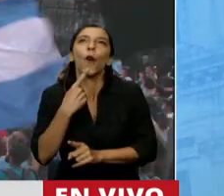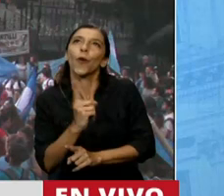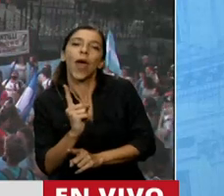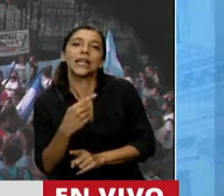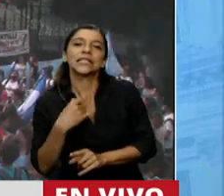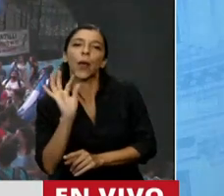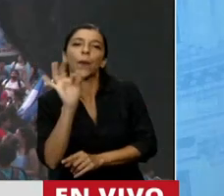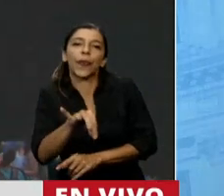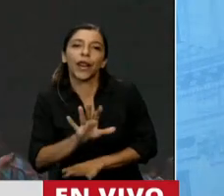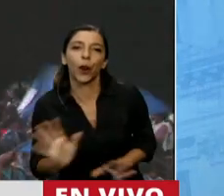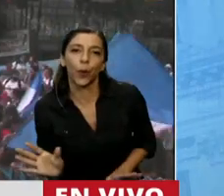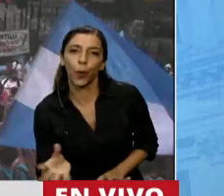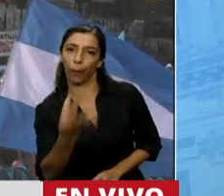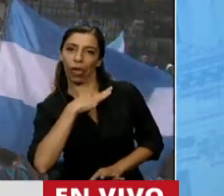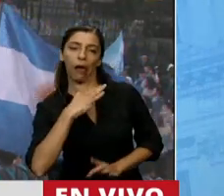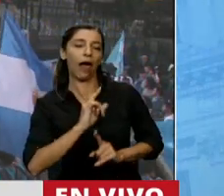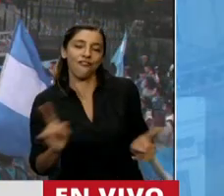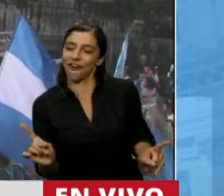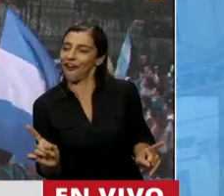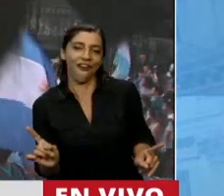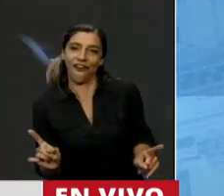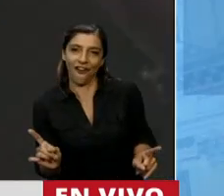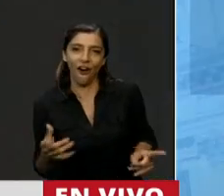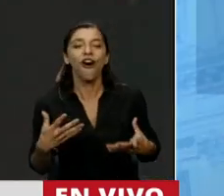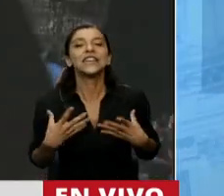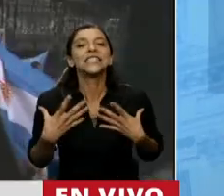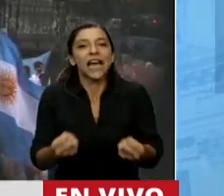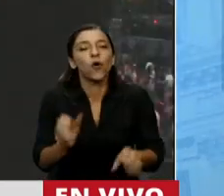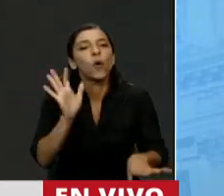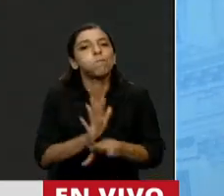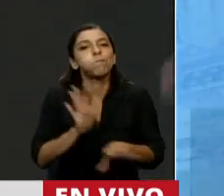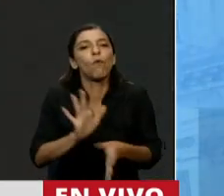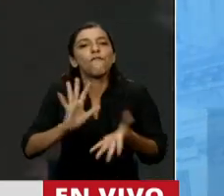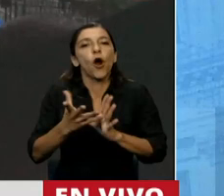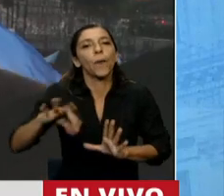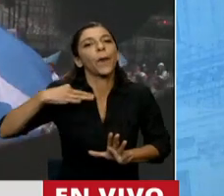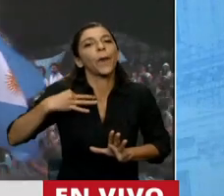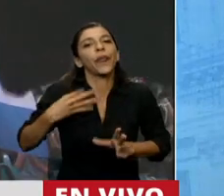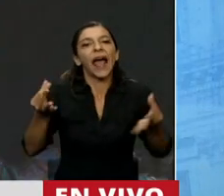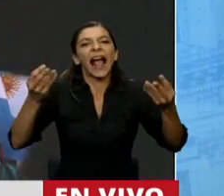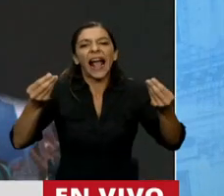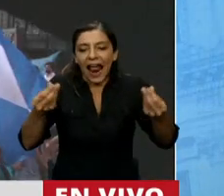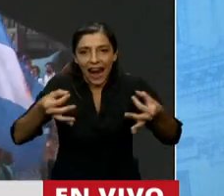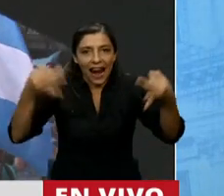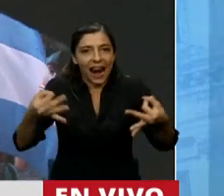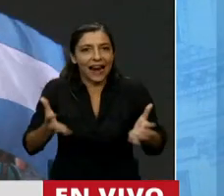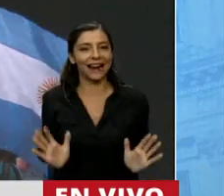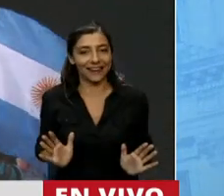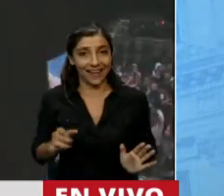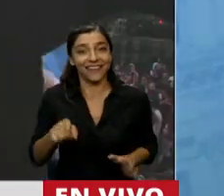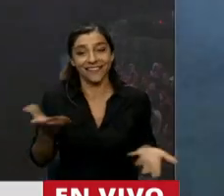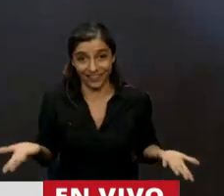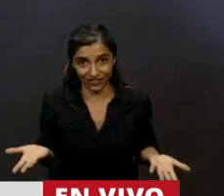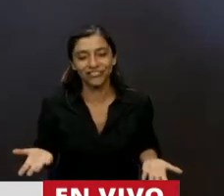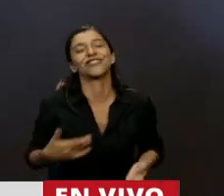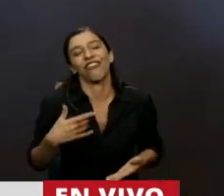virus, son las condiciones de vida en las que estamos. Y para Floreal, que para mí sigue siendo un héroe del